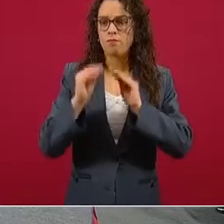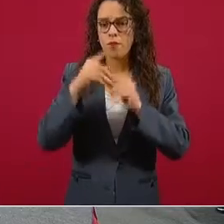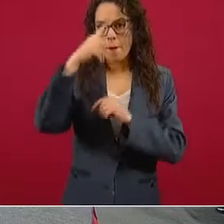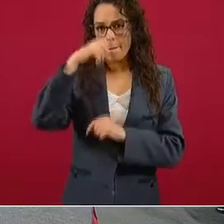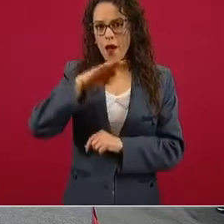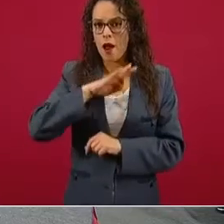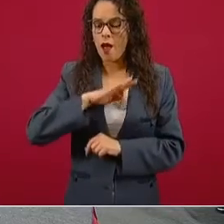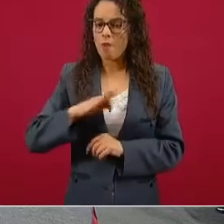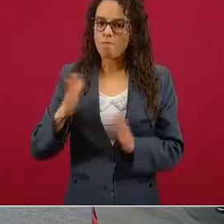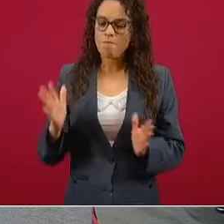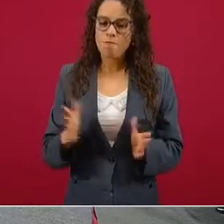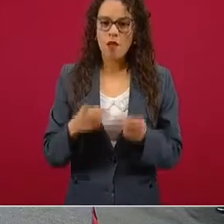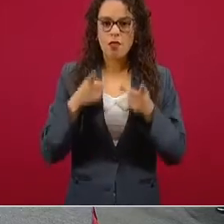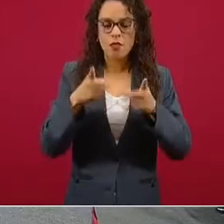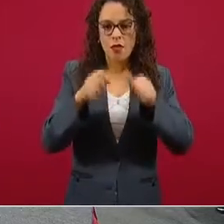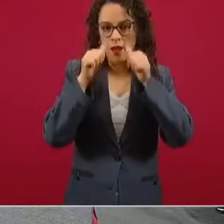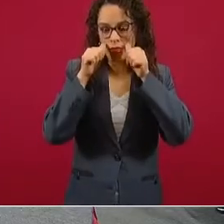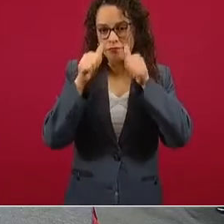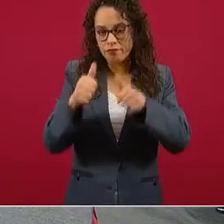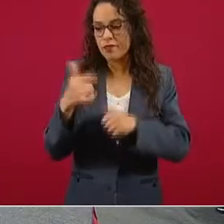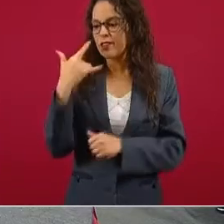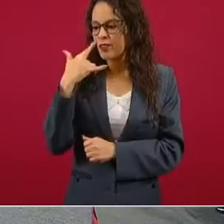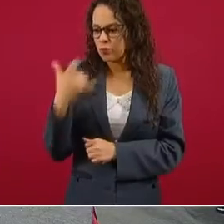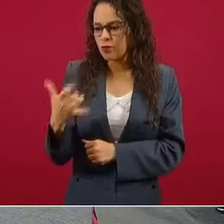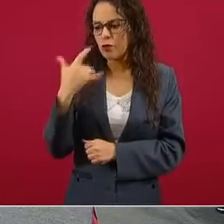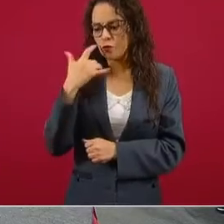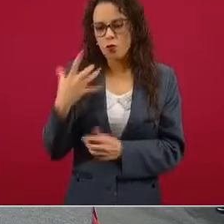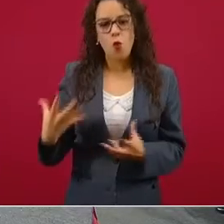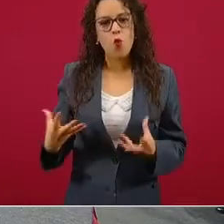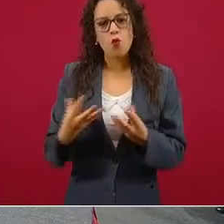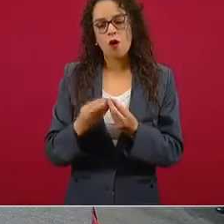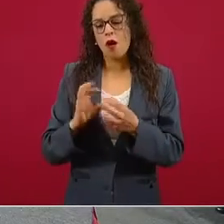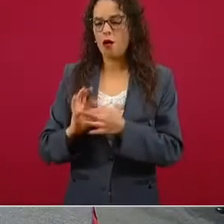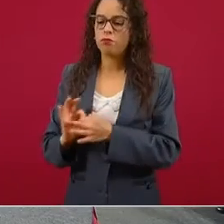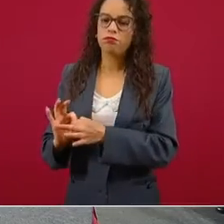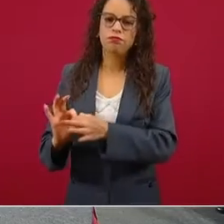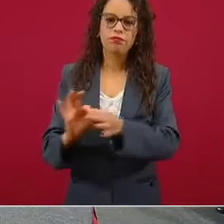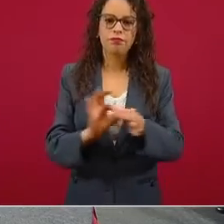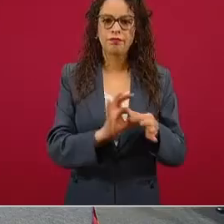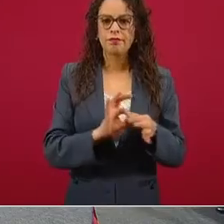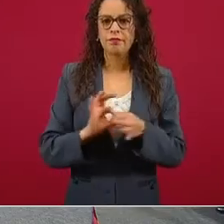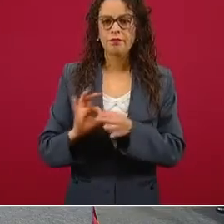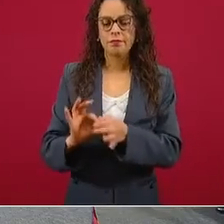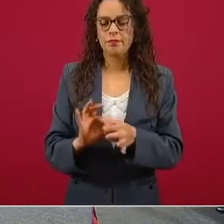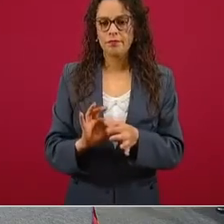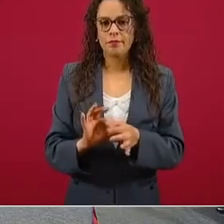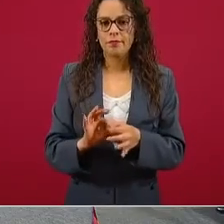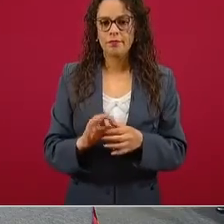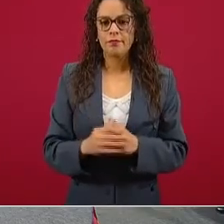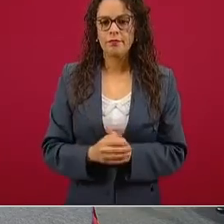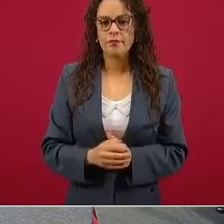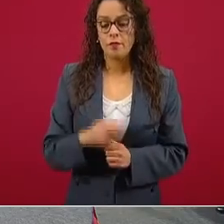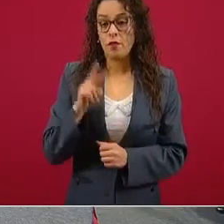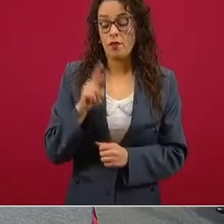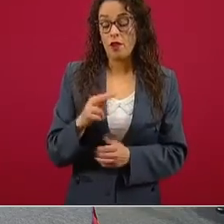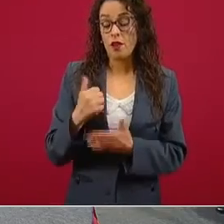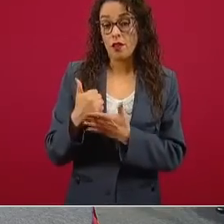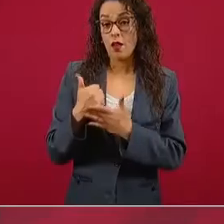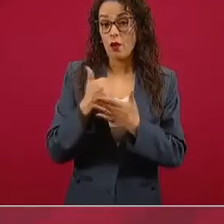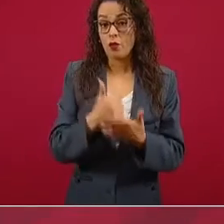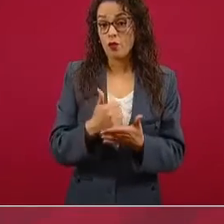el sumar esfuerzos, porque nos ayudó desde